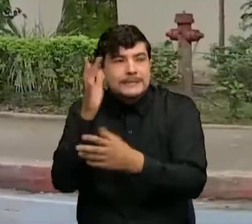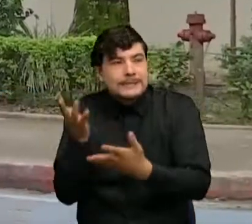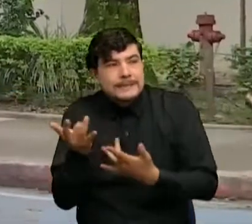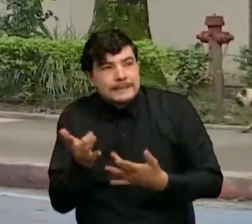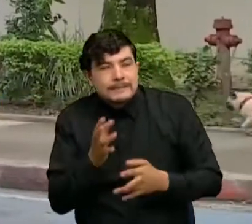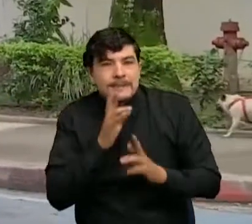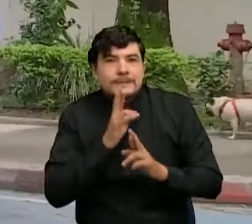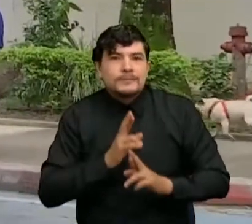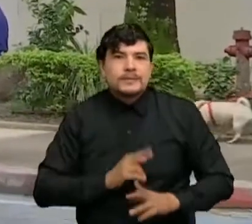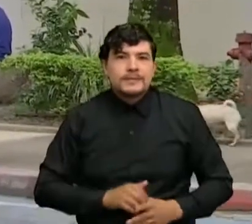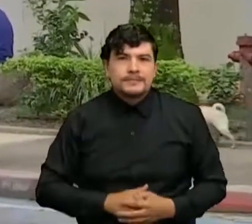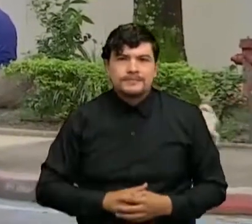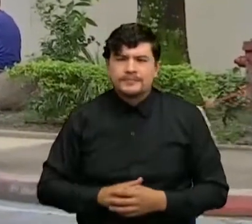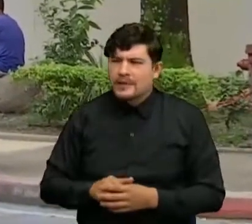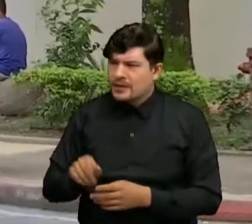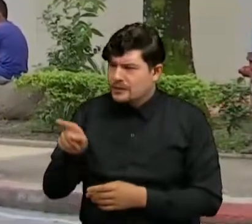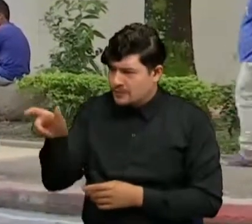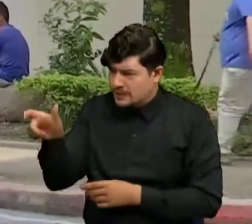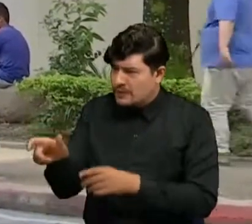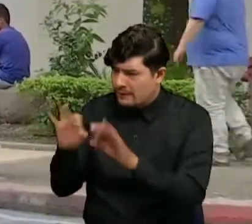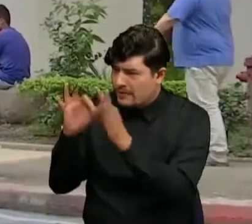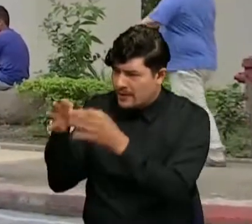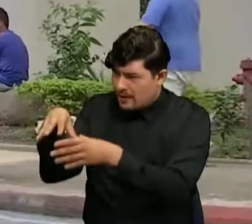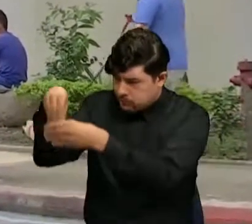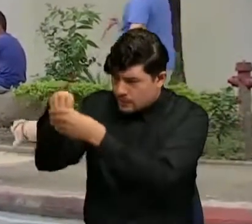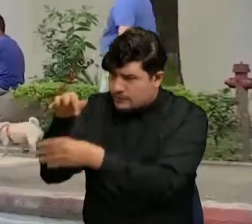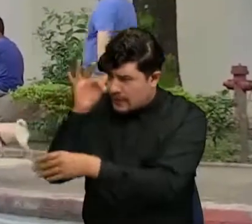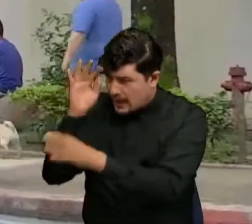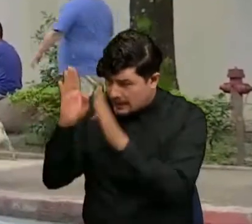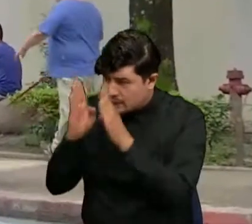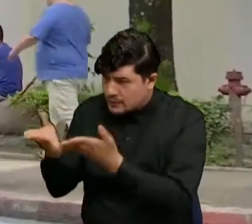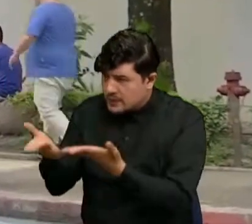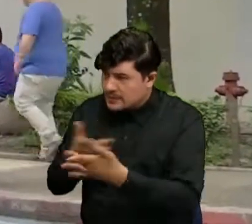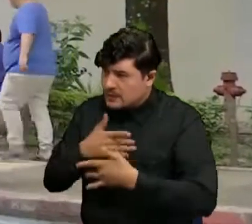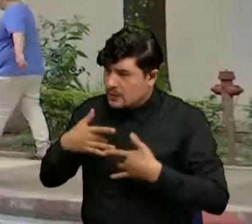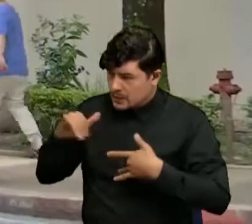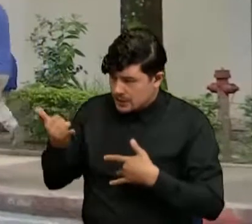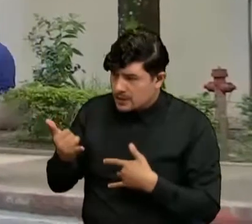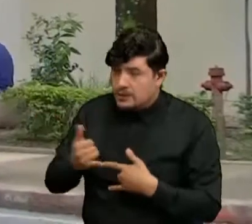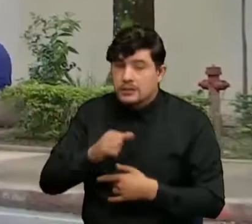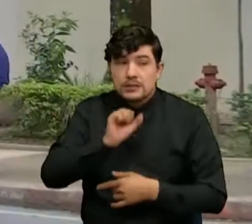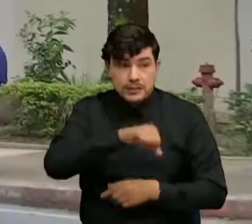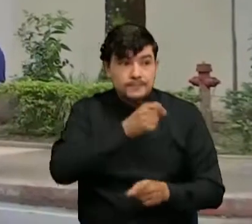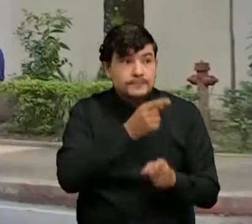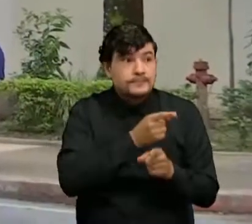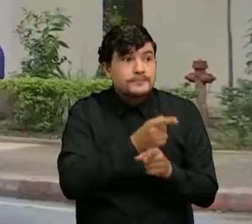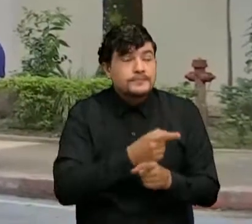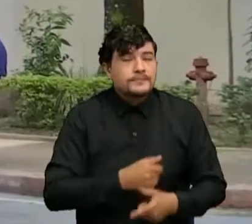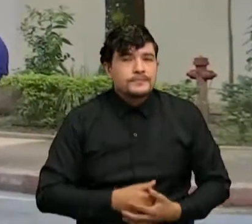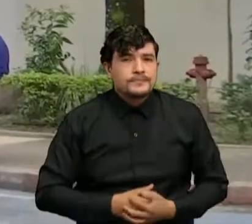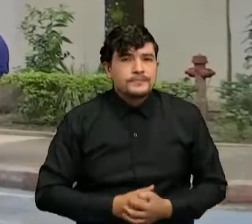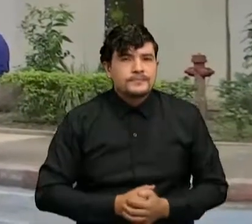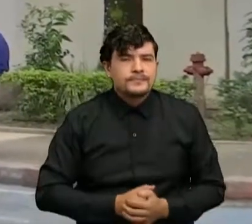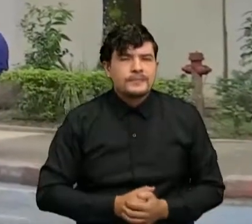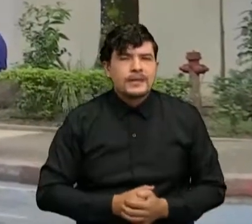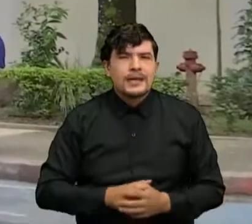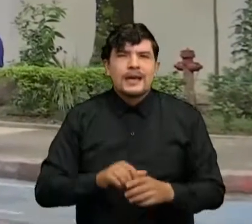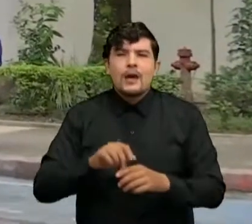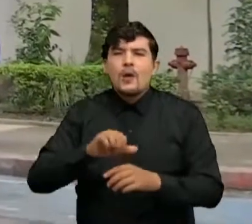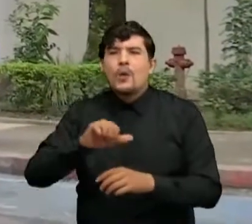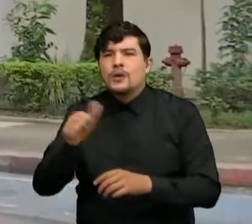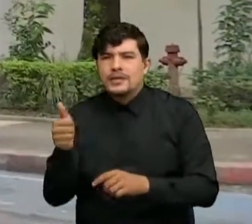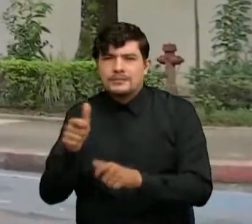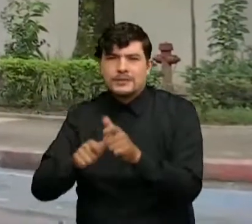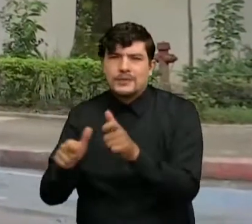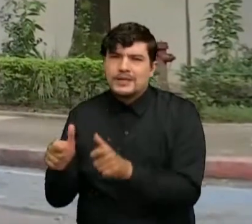¿En estos momentos lo están atendiendo a su familiar? Sí, señor. Están atendiéndolo, sí, señor. Pero la historia es diferente para muchas otras personas. Están